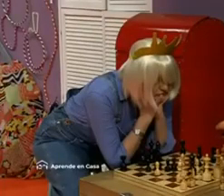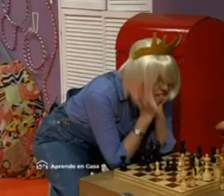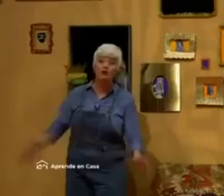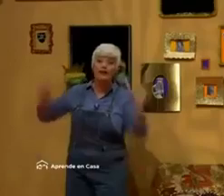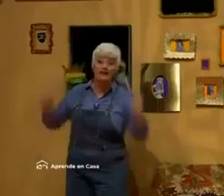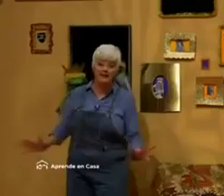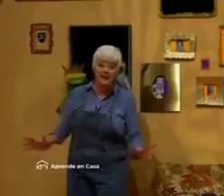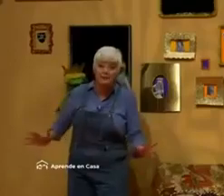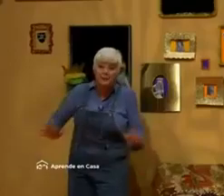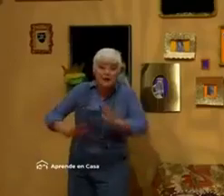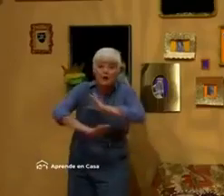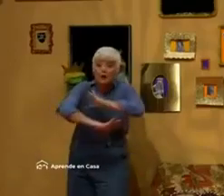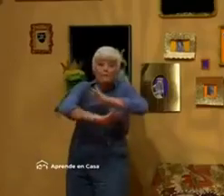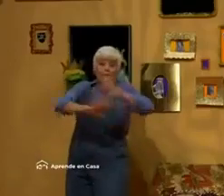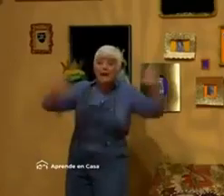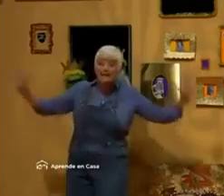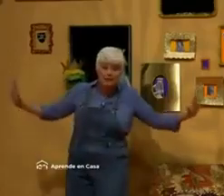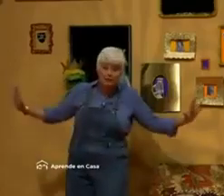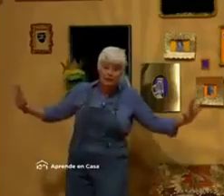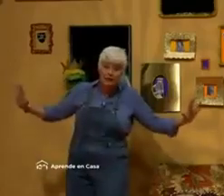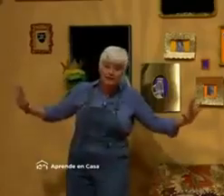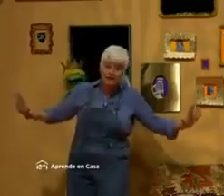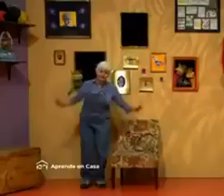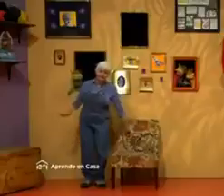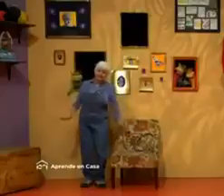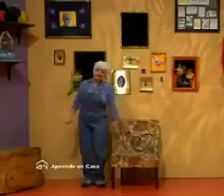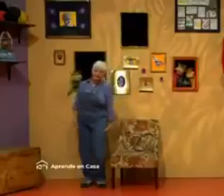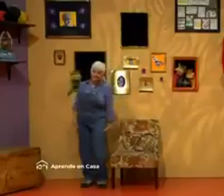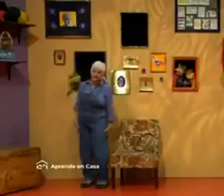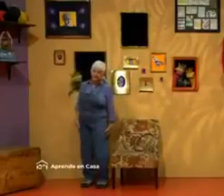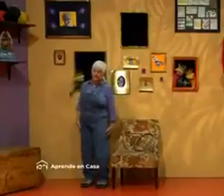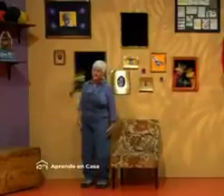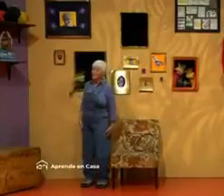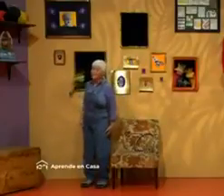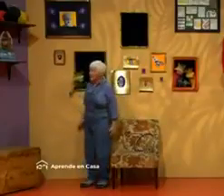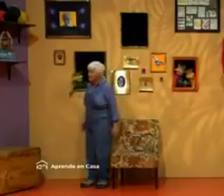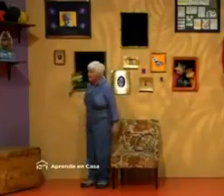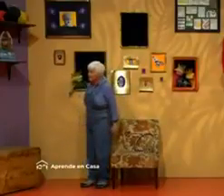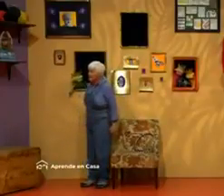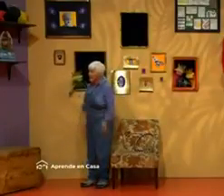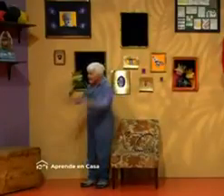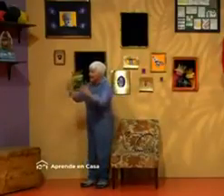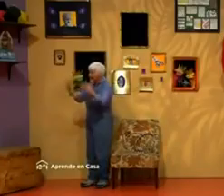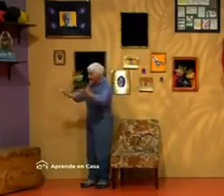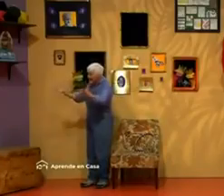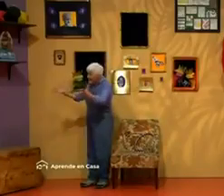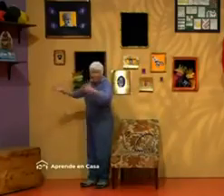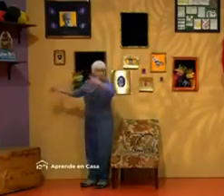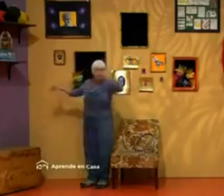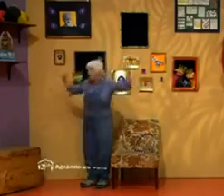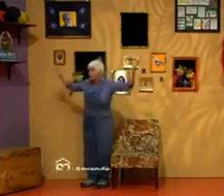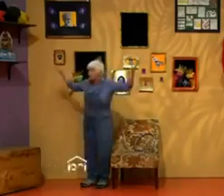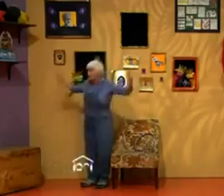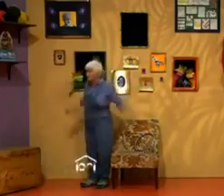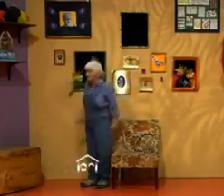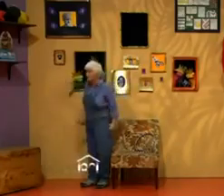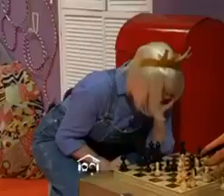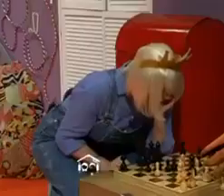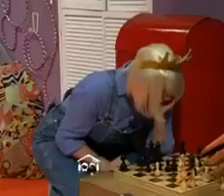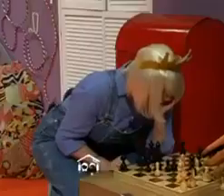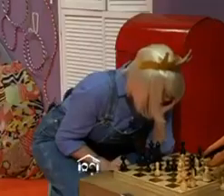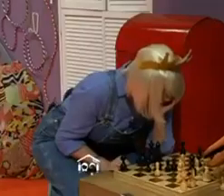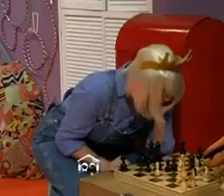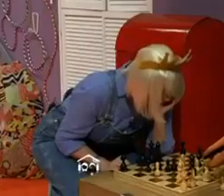En el salón de ajedrez, porque era lo que más le gustaba. ¡Ay! ¡Meunet! ¿Qué haces ahí? Llevamos horas